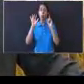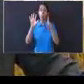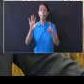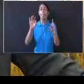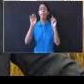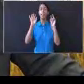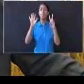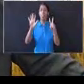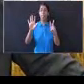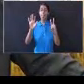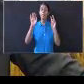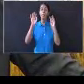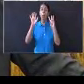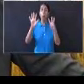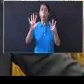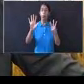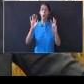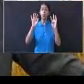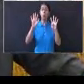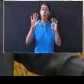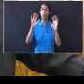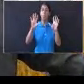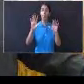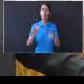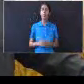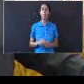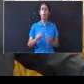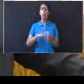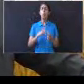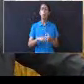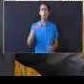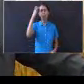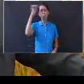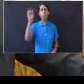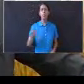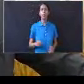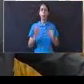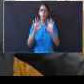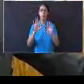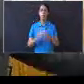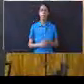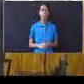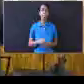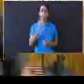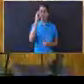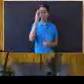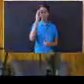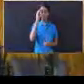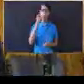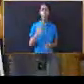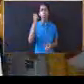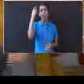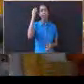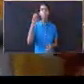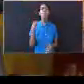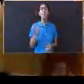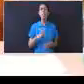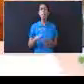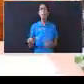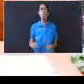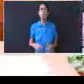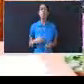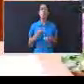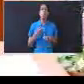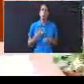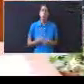7, 8, 9, 10. ¿Cuántos pensaron en las 10 ahorita así como lo dije? ¿Sabe qué pasa? Que nos cuesta